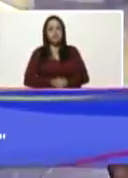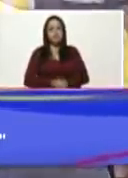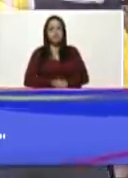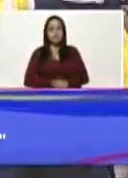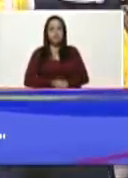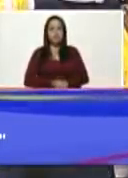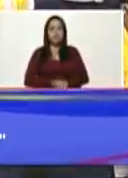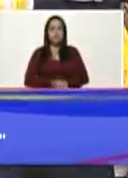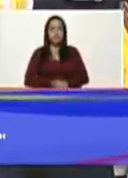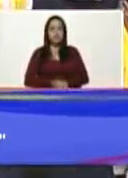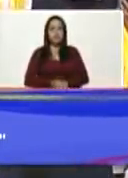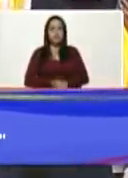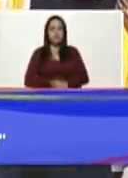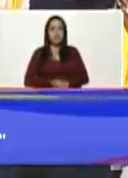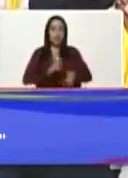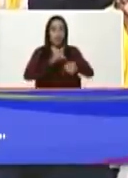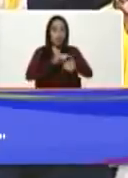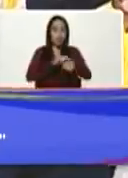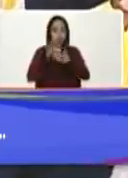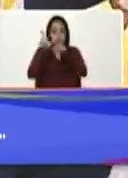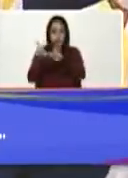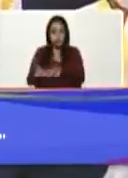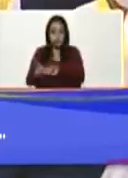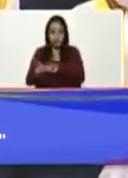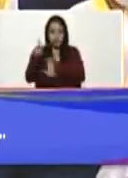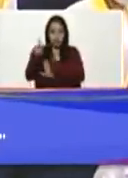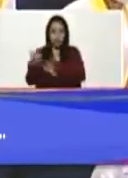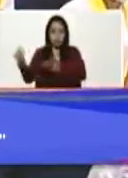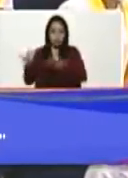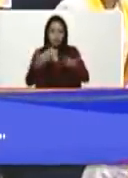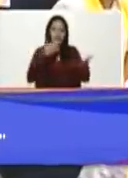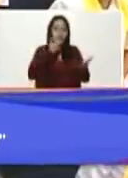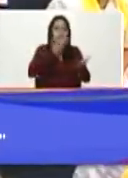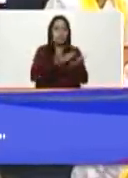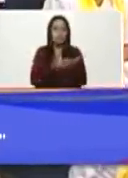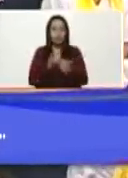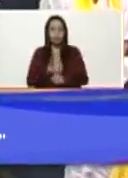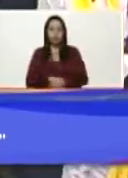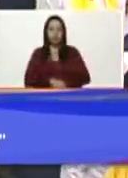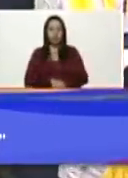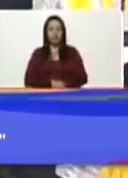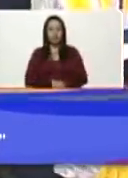Doctor Raizo Rafael Montero,